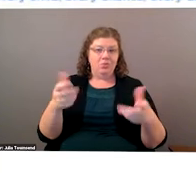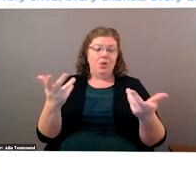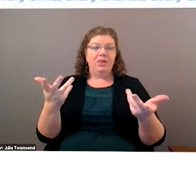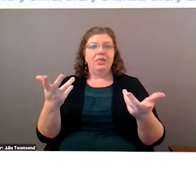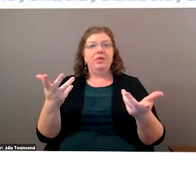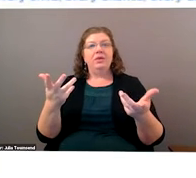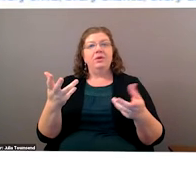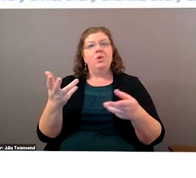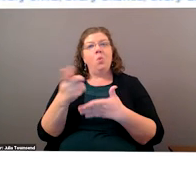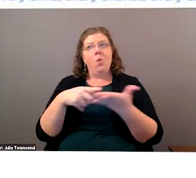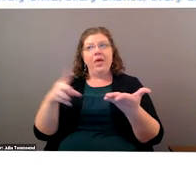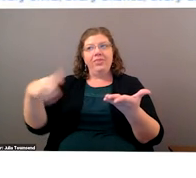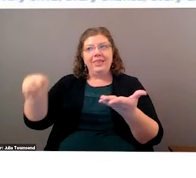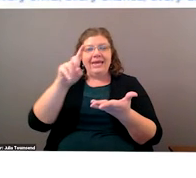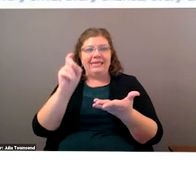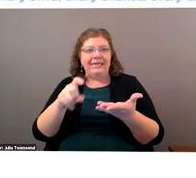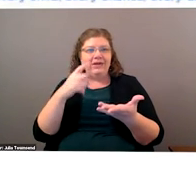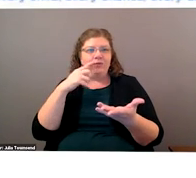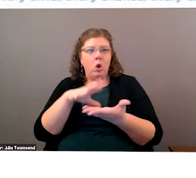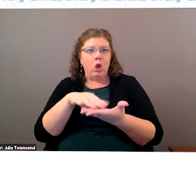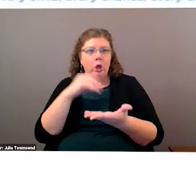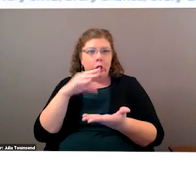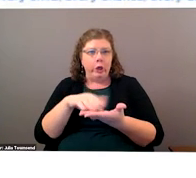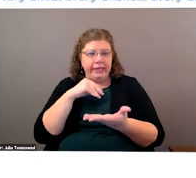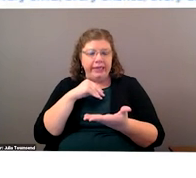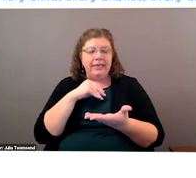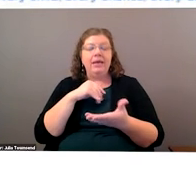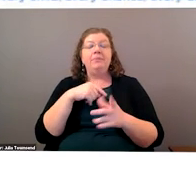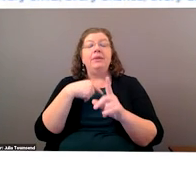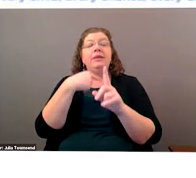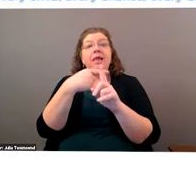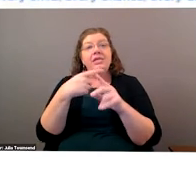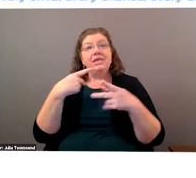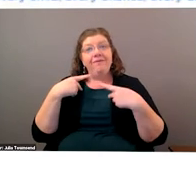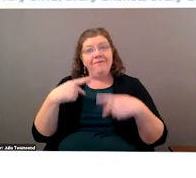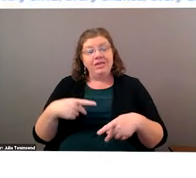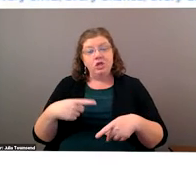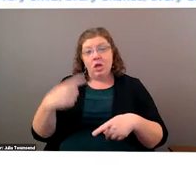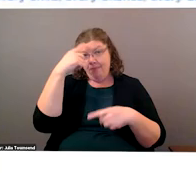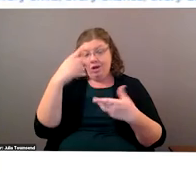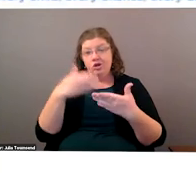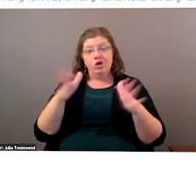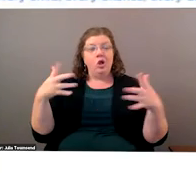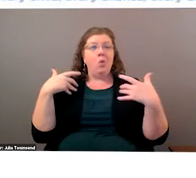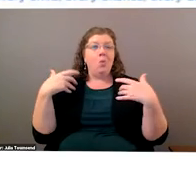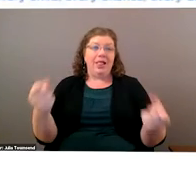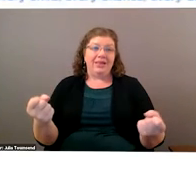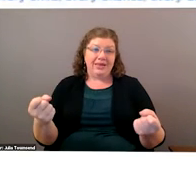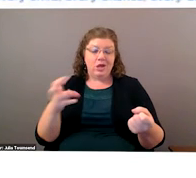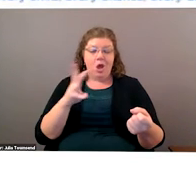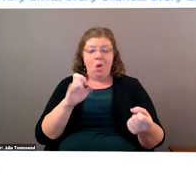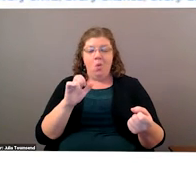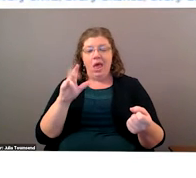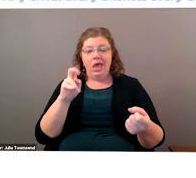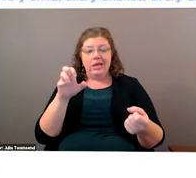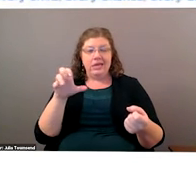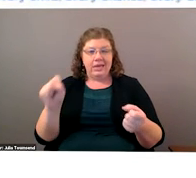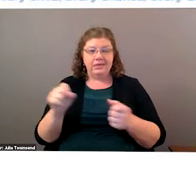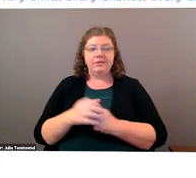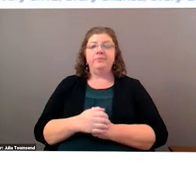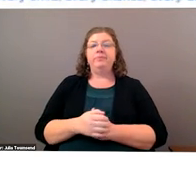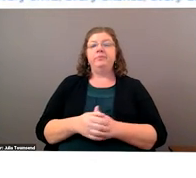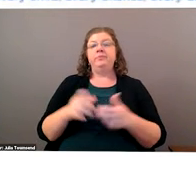ellos necesitan en términos de aprendizaje y en términos de bienestar y salud mental y socioemocional.